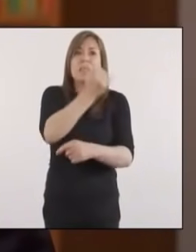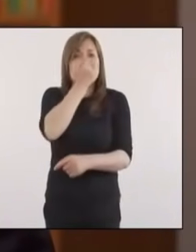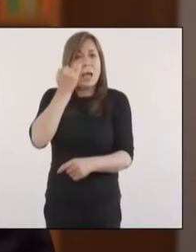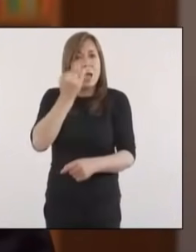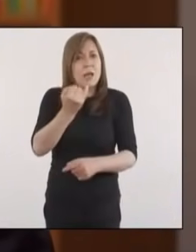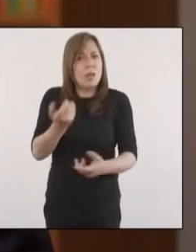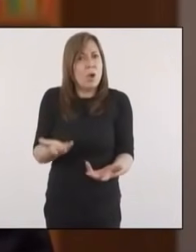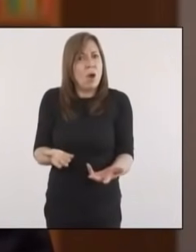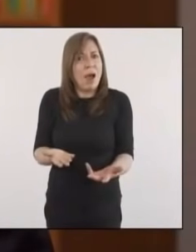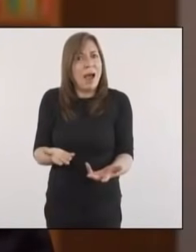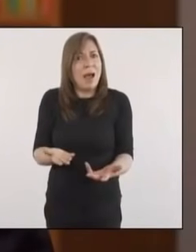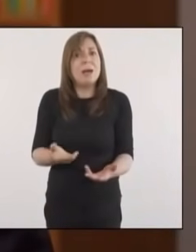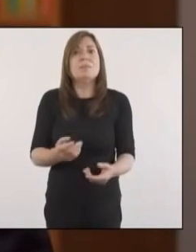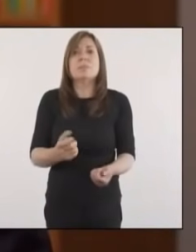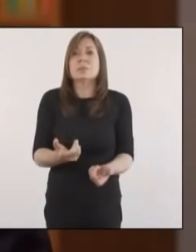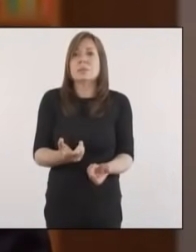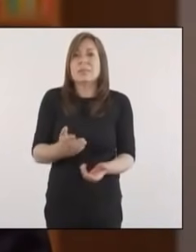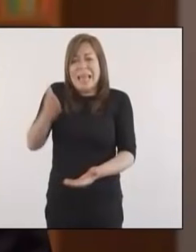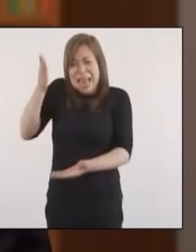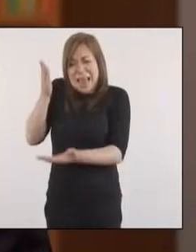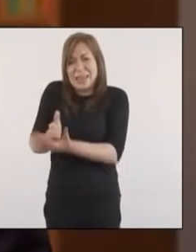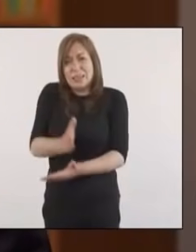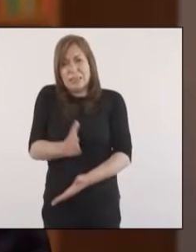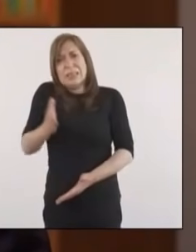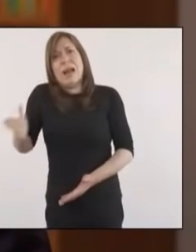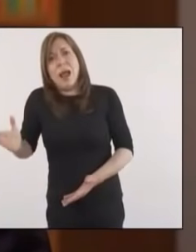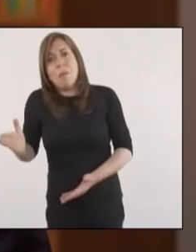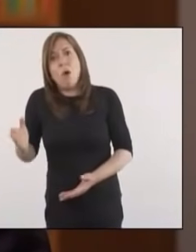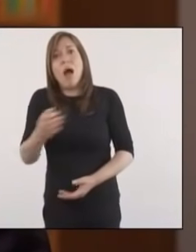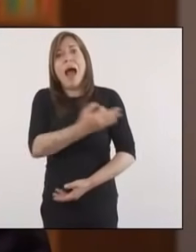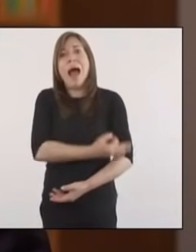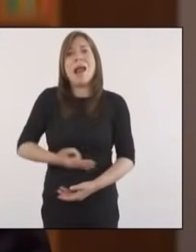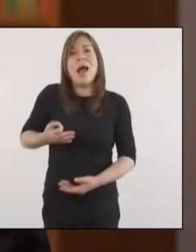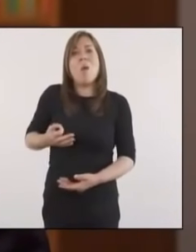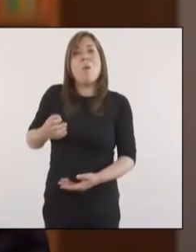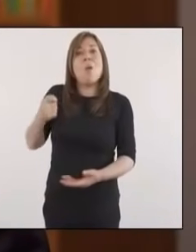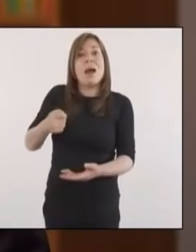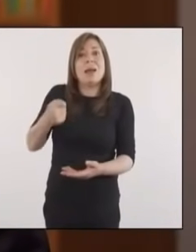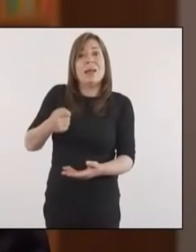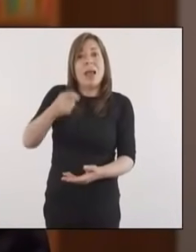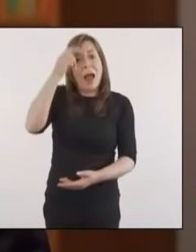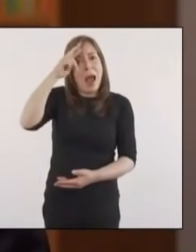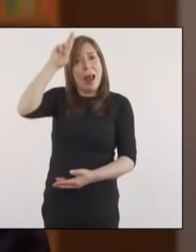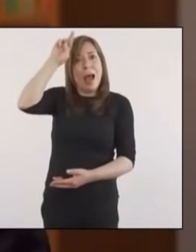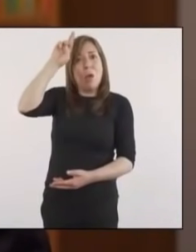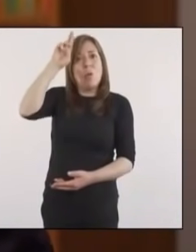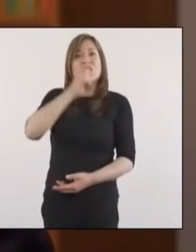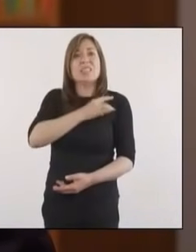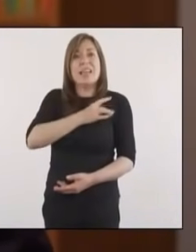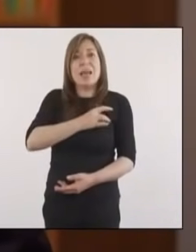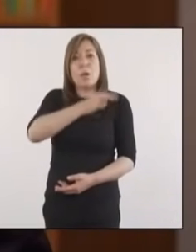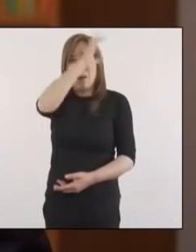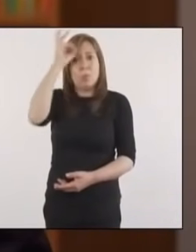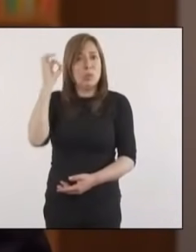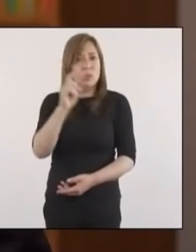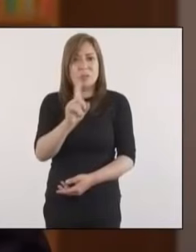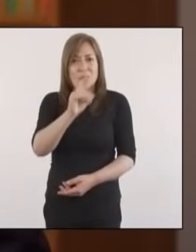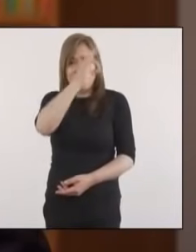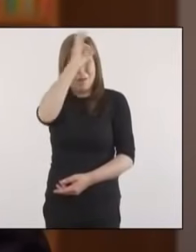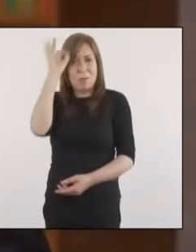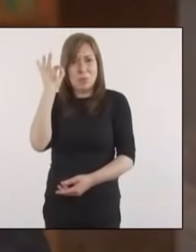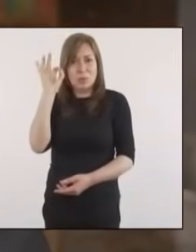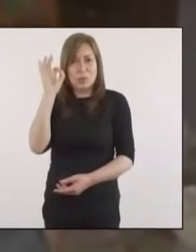droga. Extremo es que en la Araucanía y en Arauco los chilenos, mapuches y no mapuches, no puedan